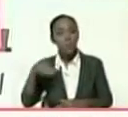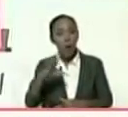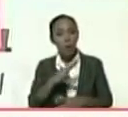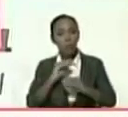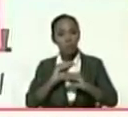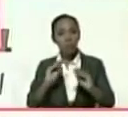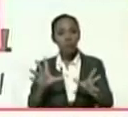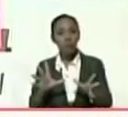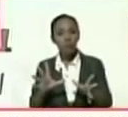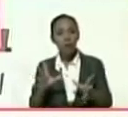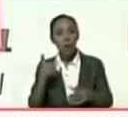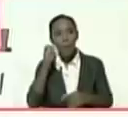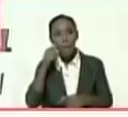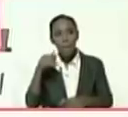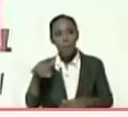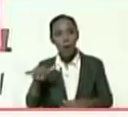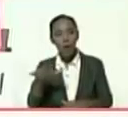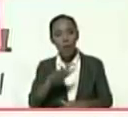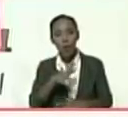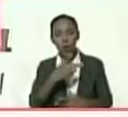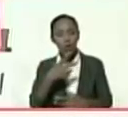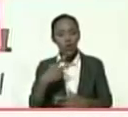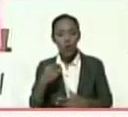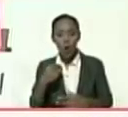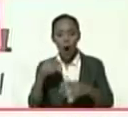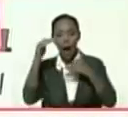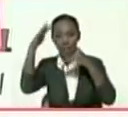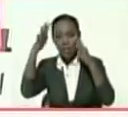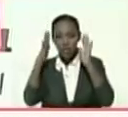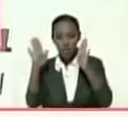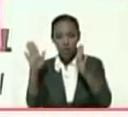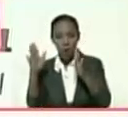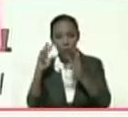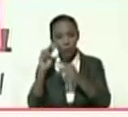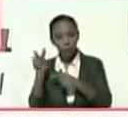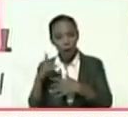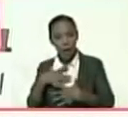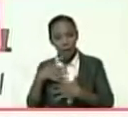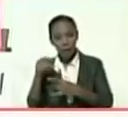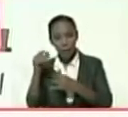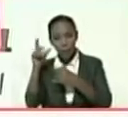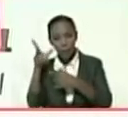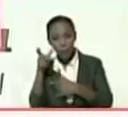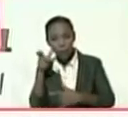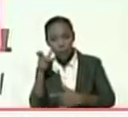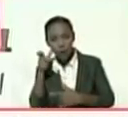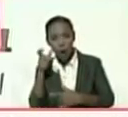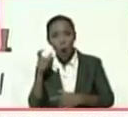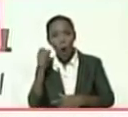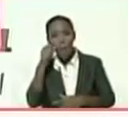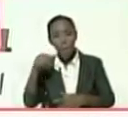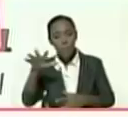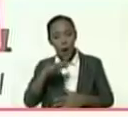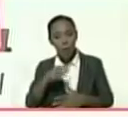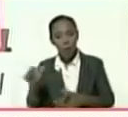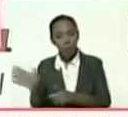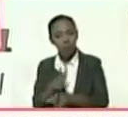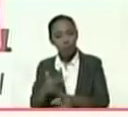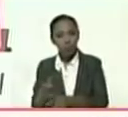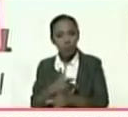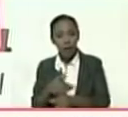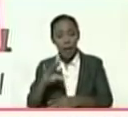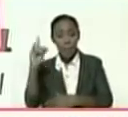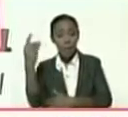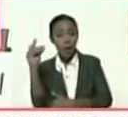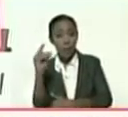son los pueblos no tomados en cuenta o los pueblos explotados. Y lo que está ocurriendo en Bolivia,